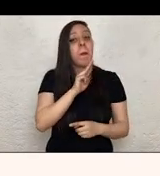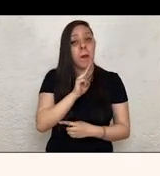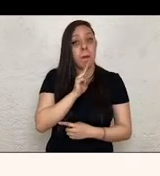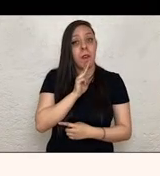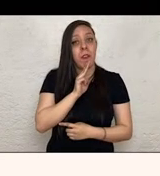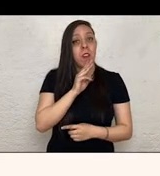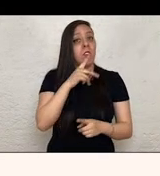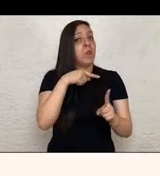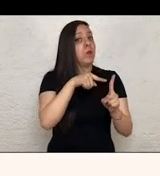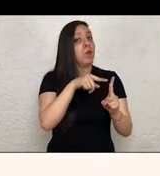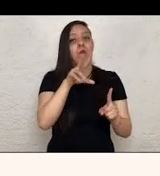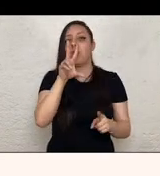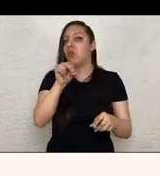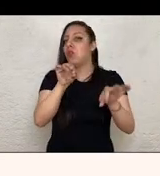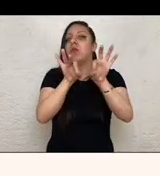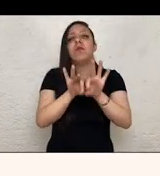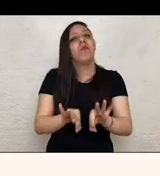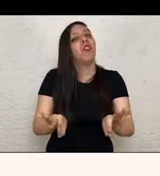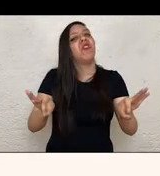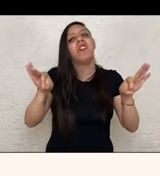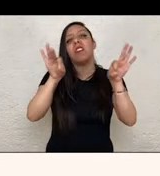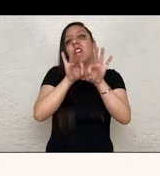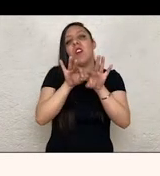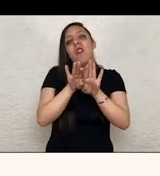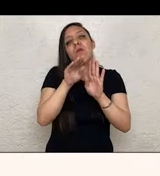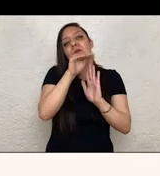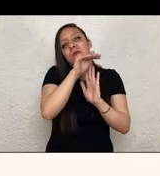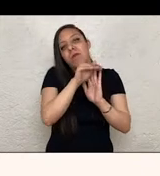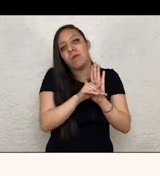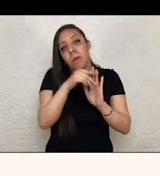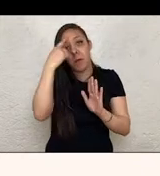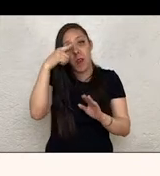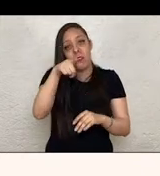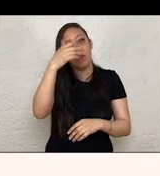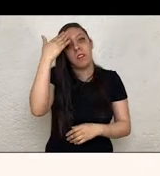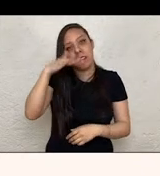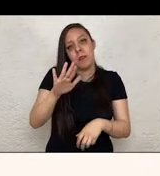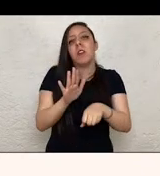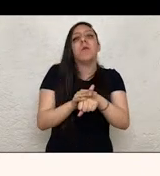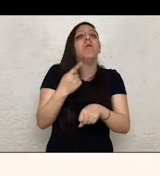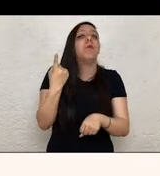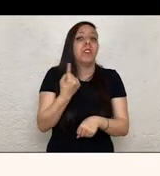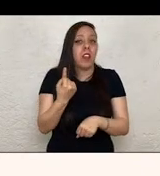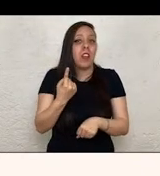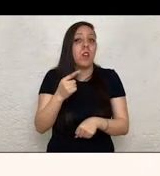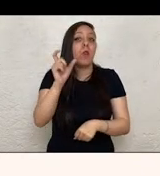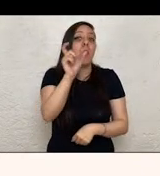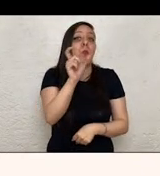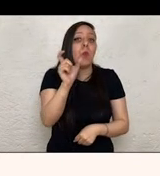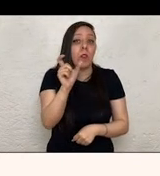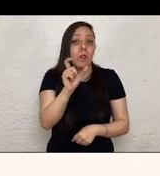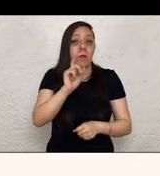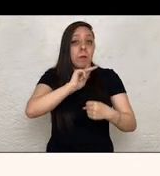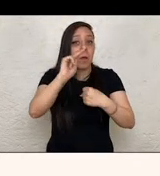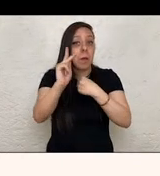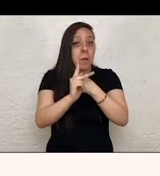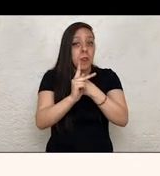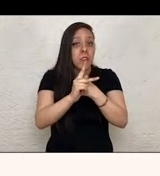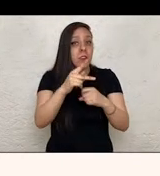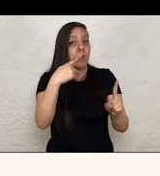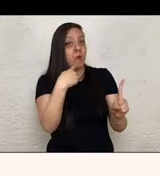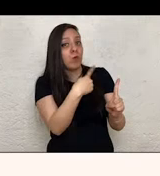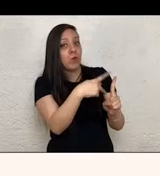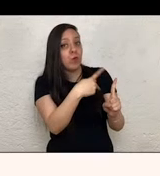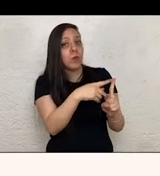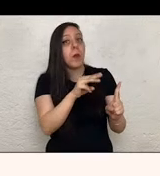de ella no hubiera sido alguien muy importante. Se sabe porque en los crisis, y ella, el país